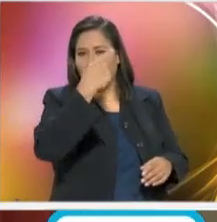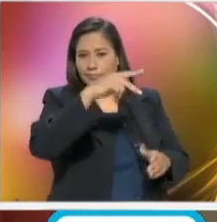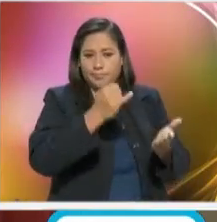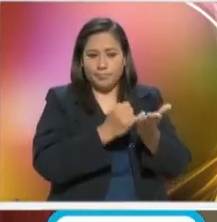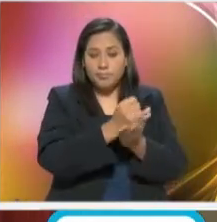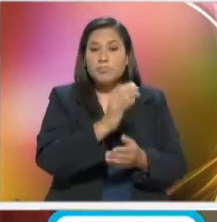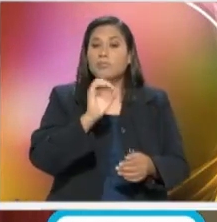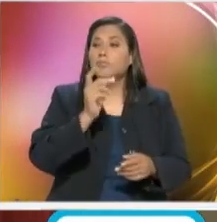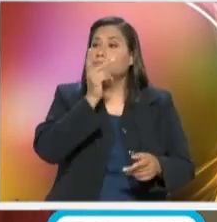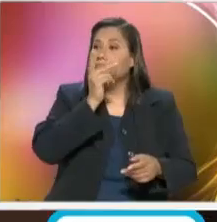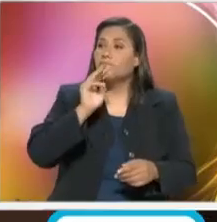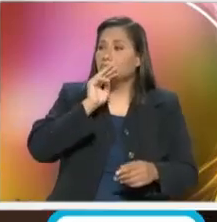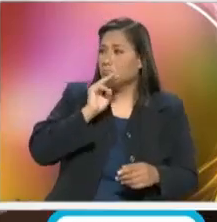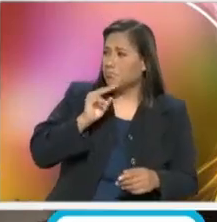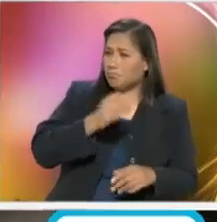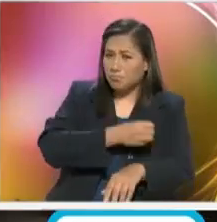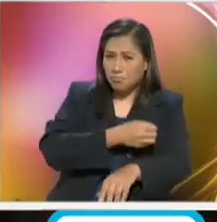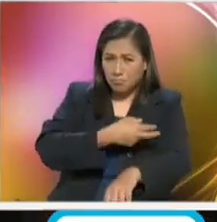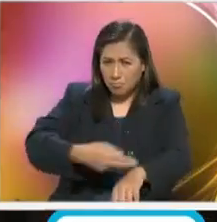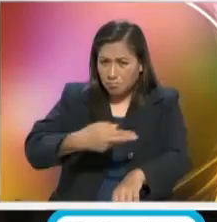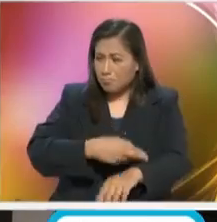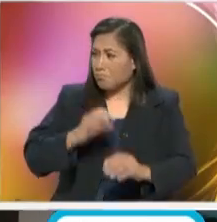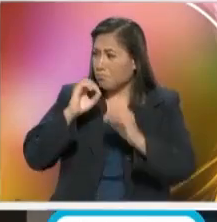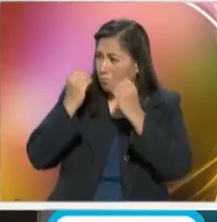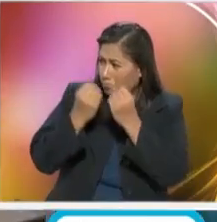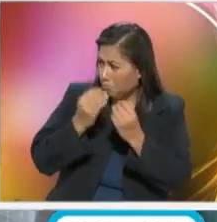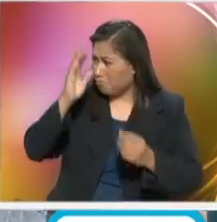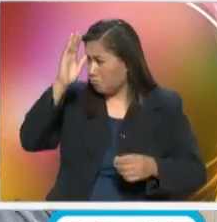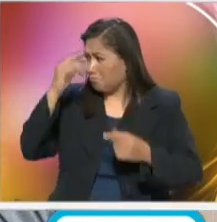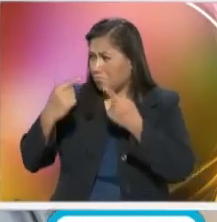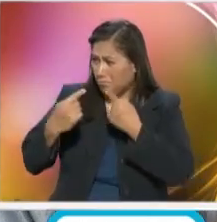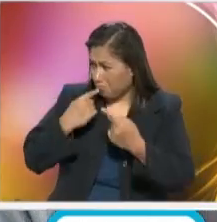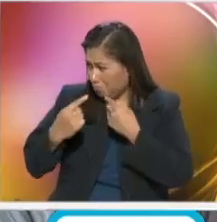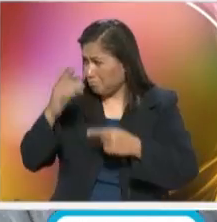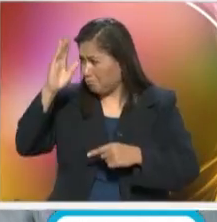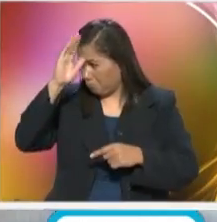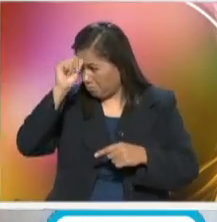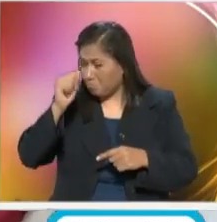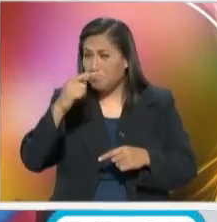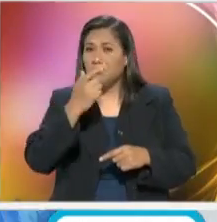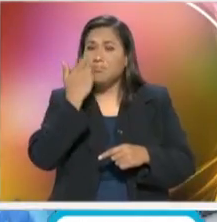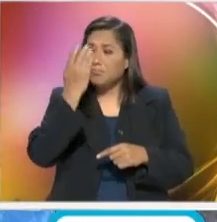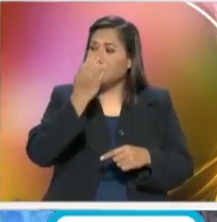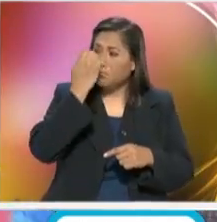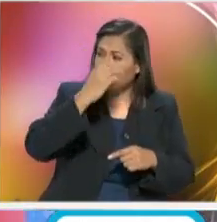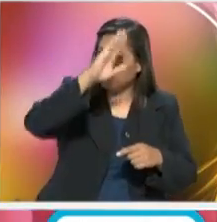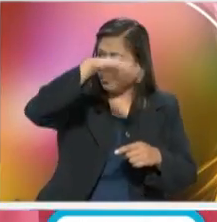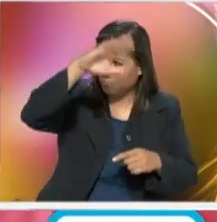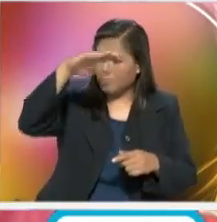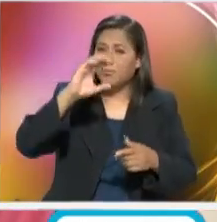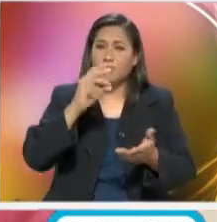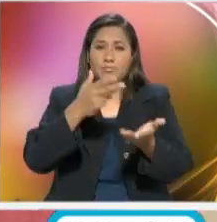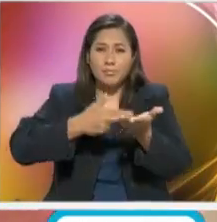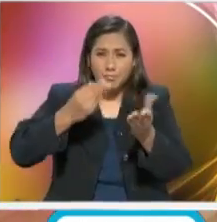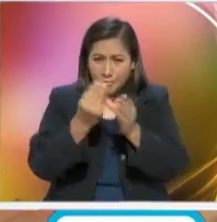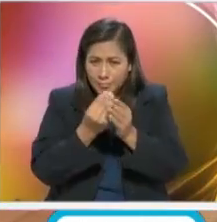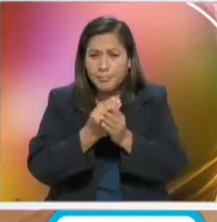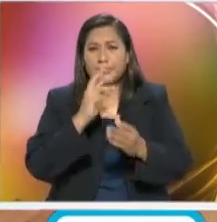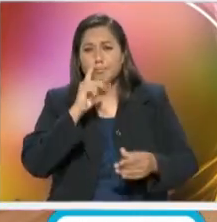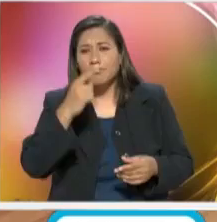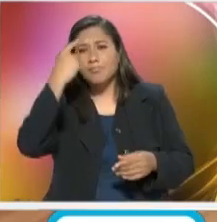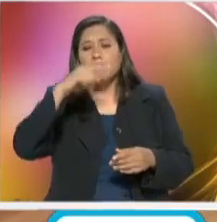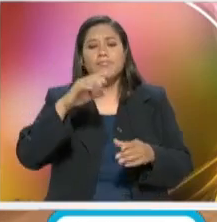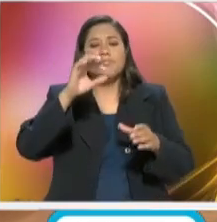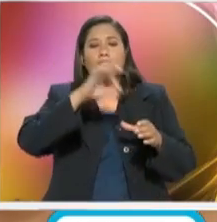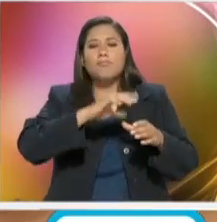organización de los padres en beneficio de, pues vamos a pintar la escuela, vamos a tener mejores talleres, para un fondo para